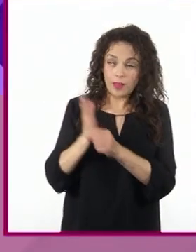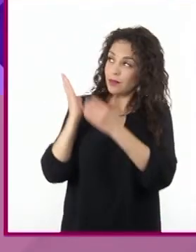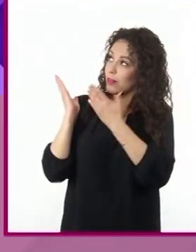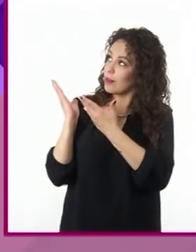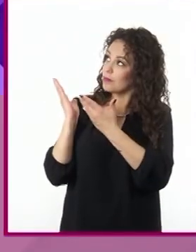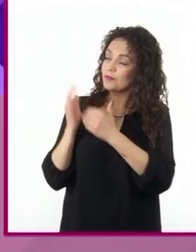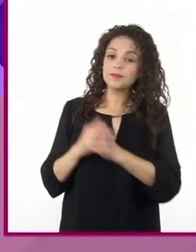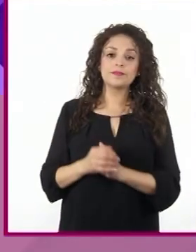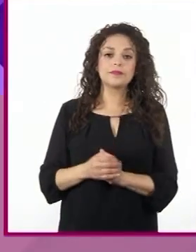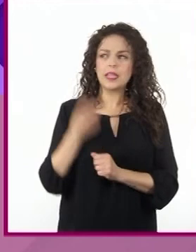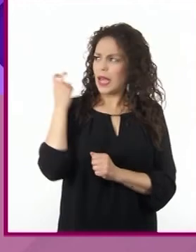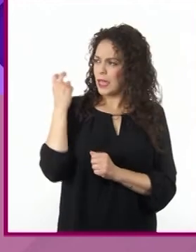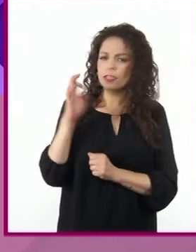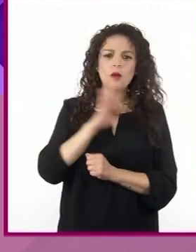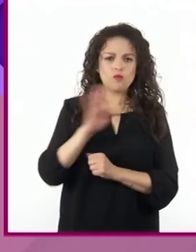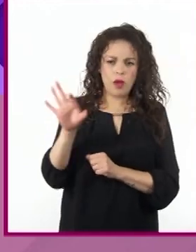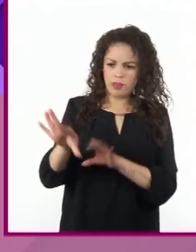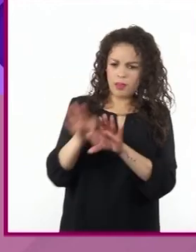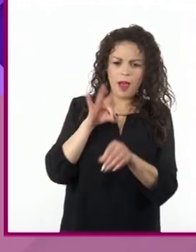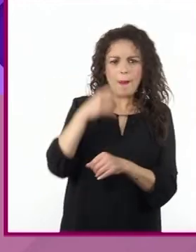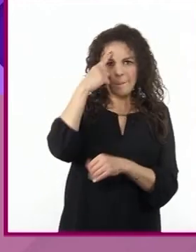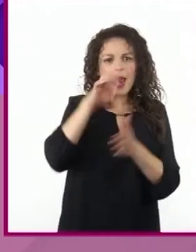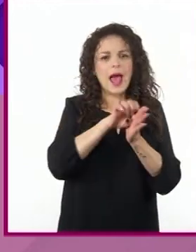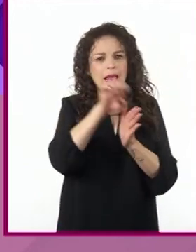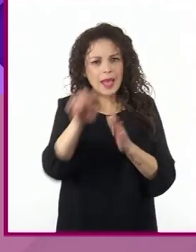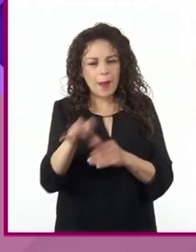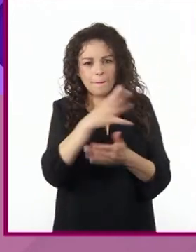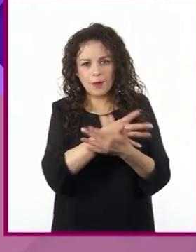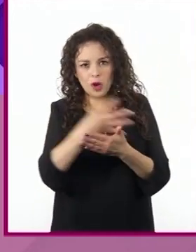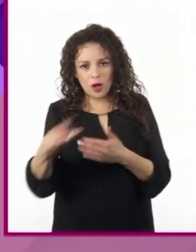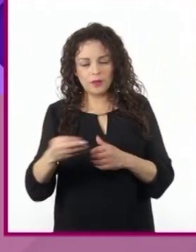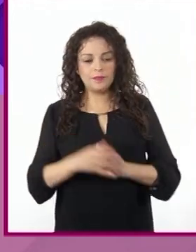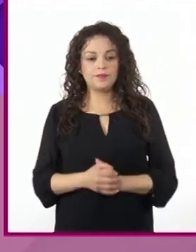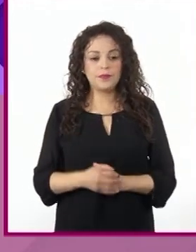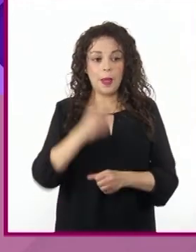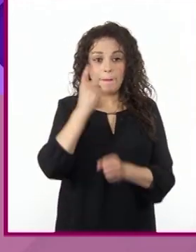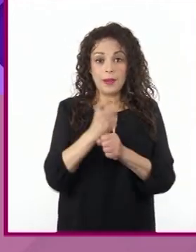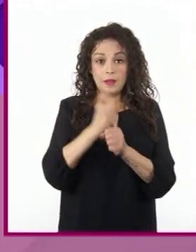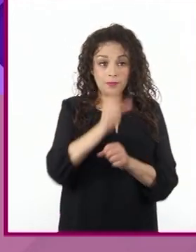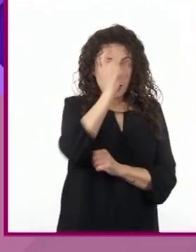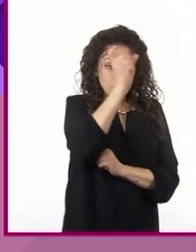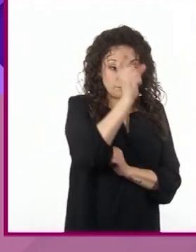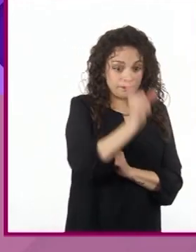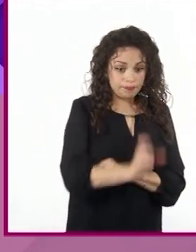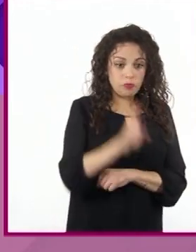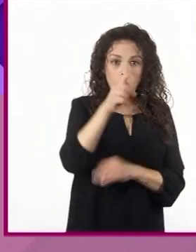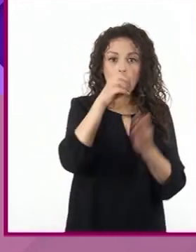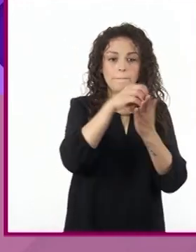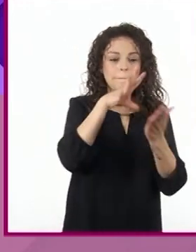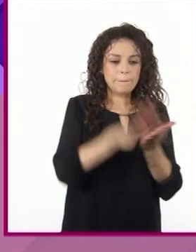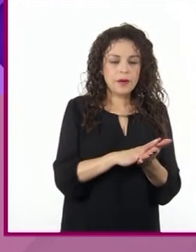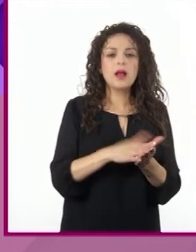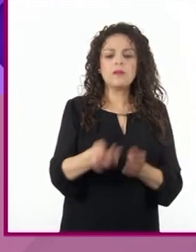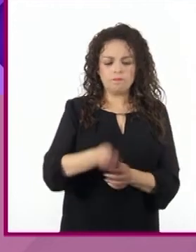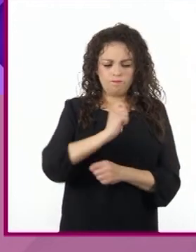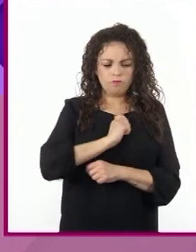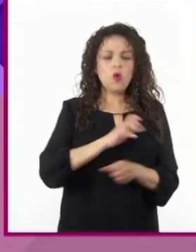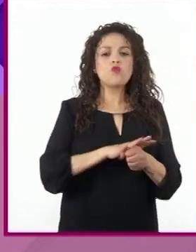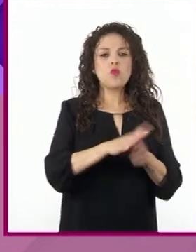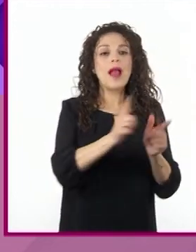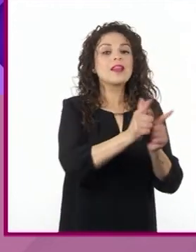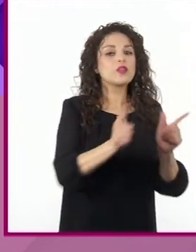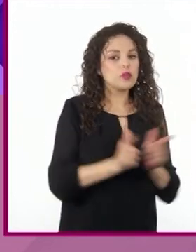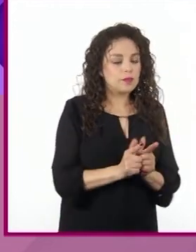pueden utilizar de ejemplo. En la primera columna, anoten los grupos a los que pertenecen. En la